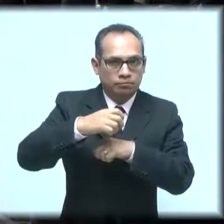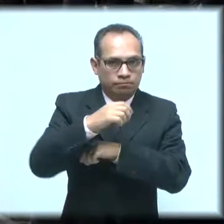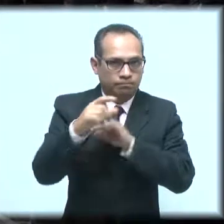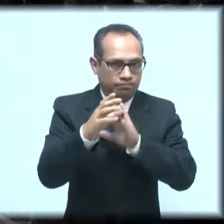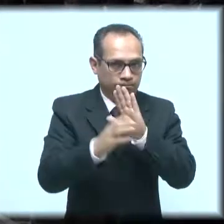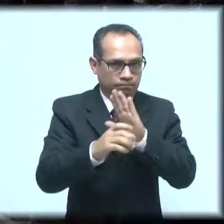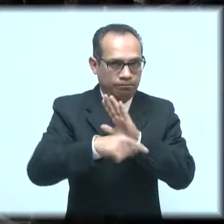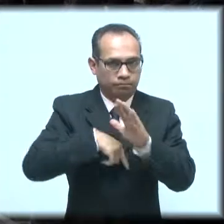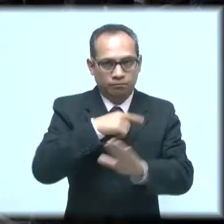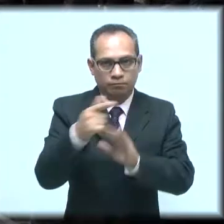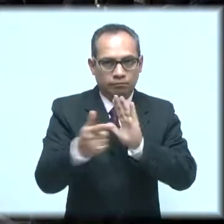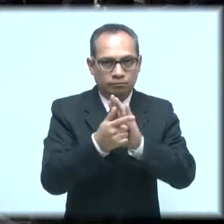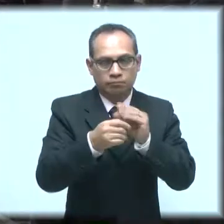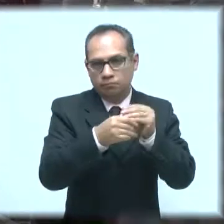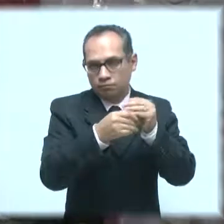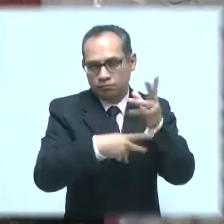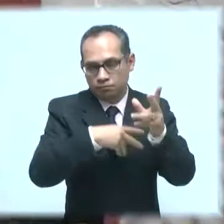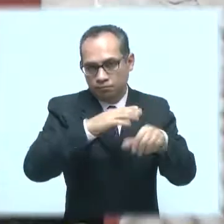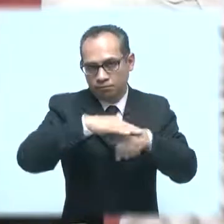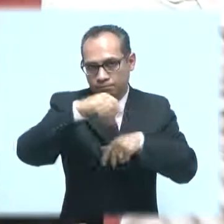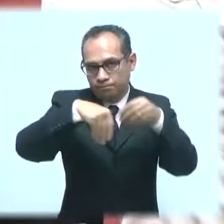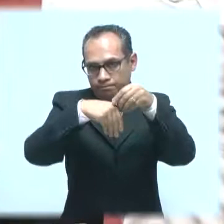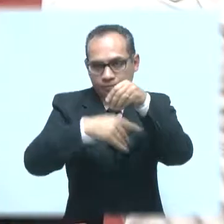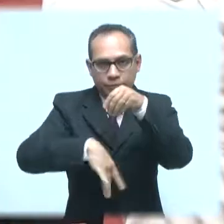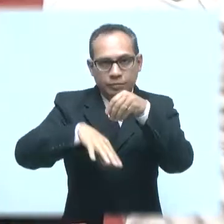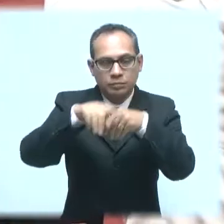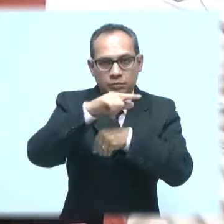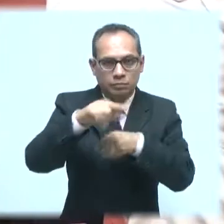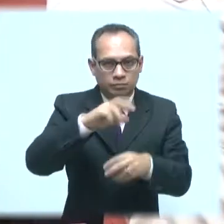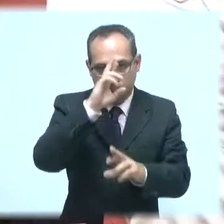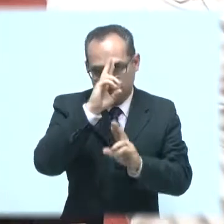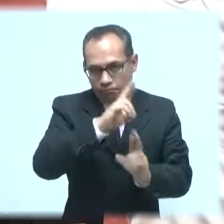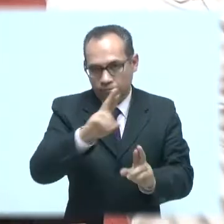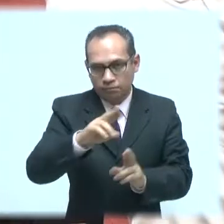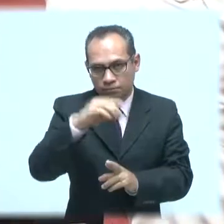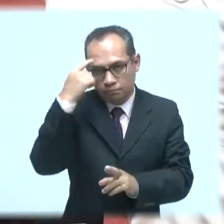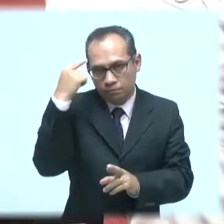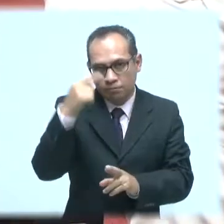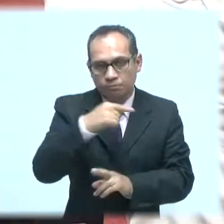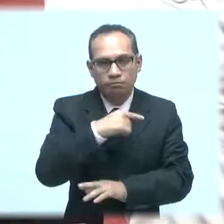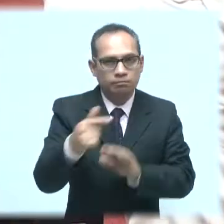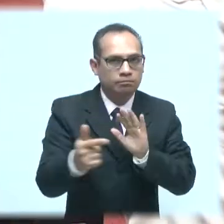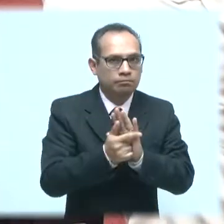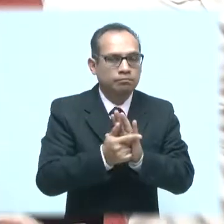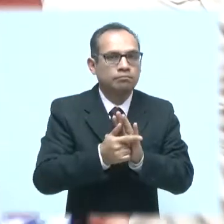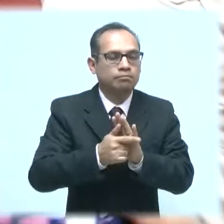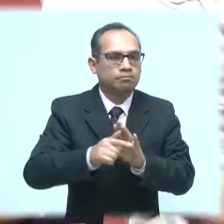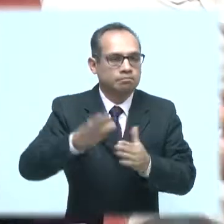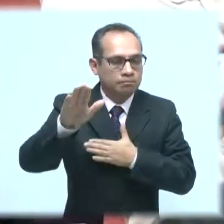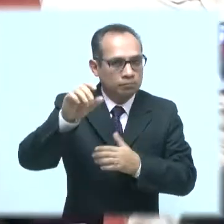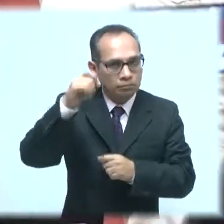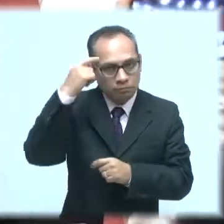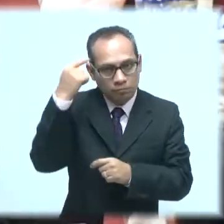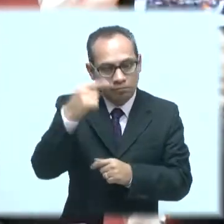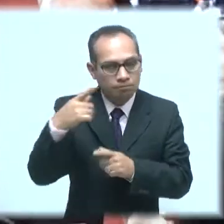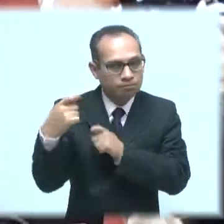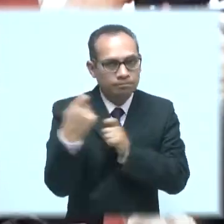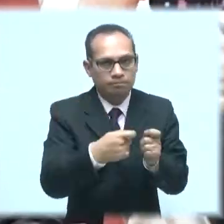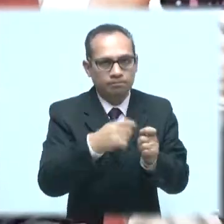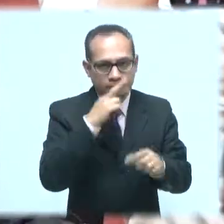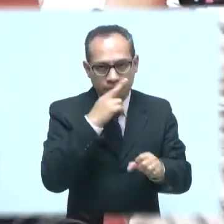leyes que de ellas emanen y desempeñar leal y patrióticamente el cargo que él se les ha sido conferido